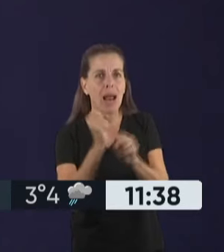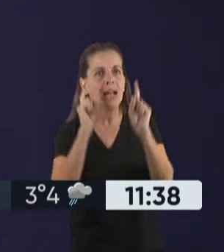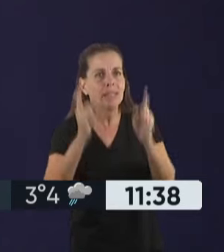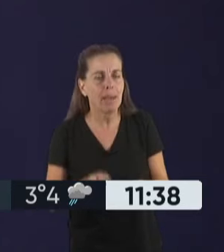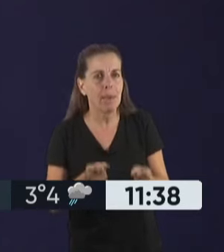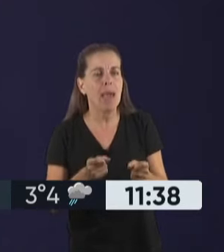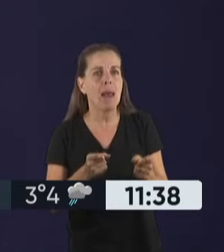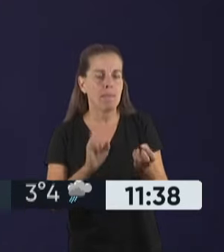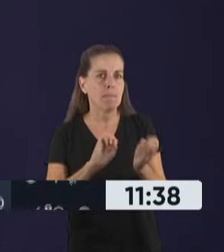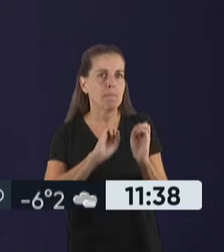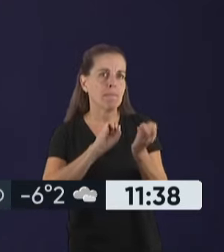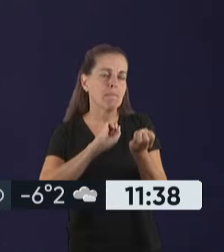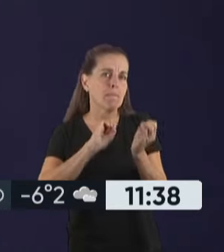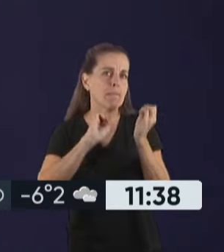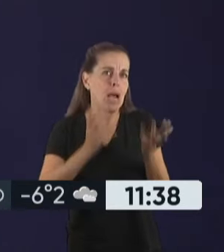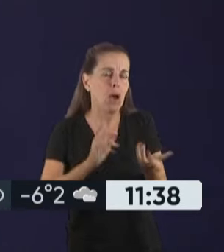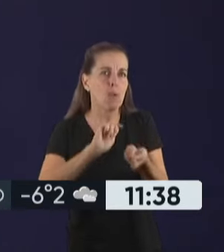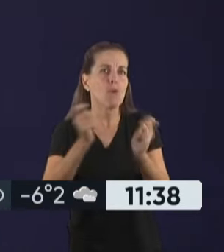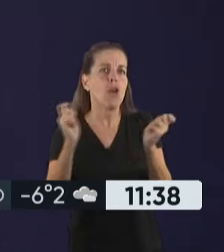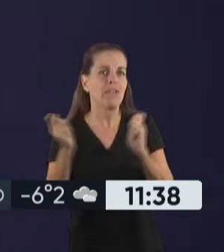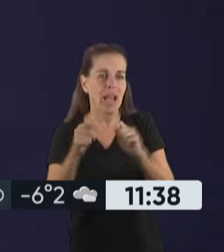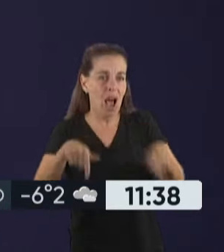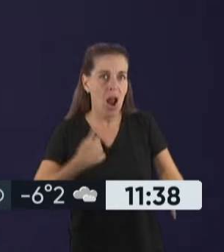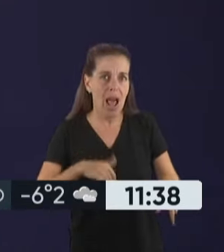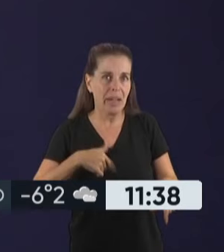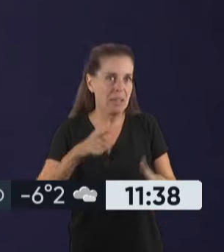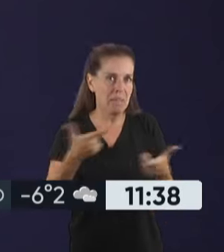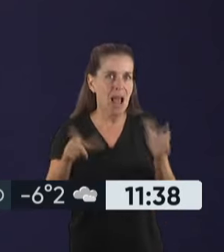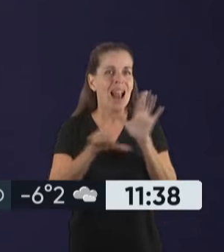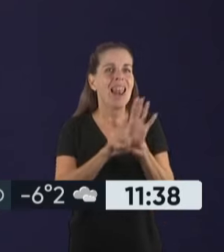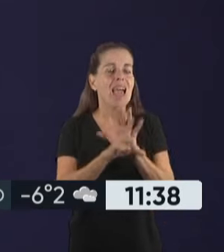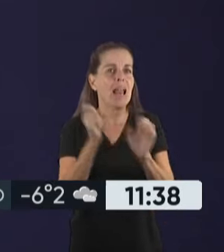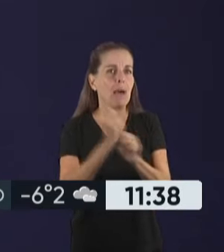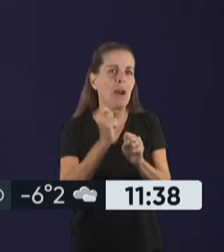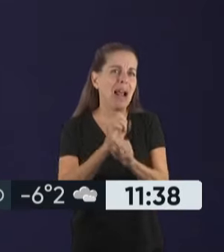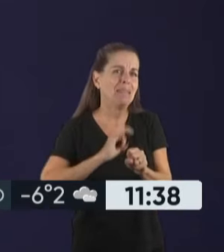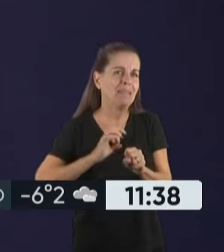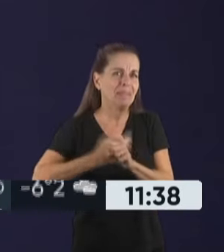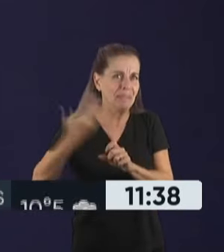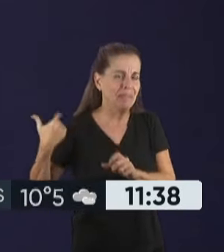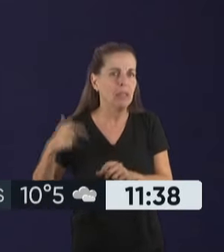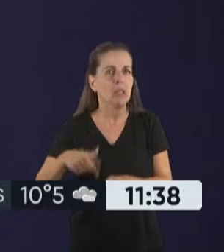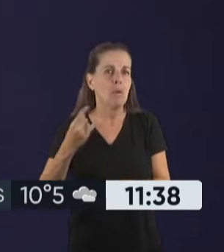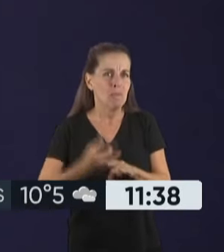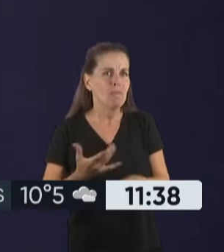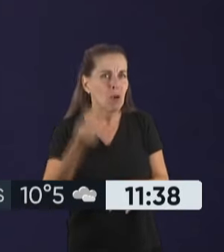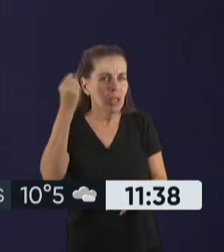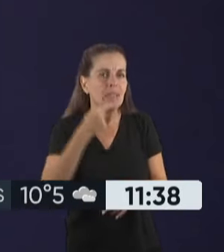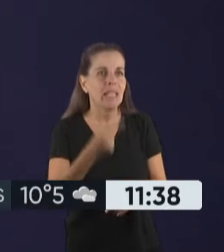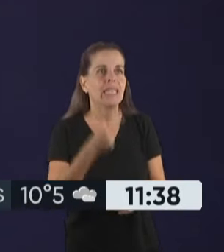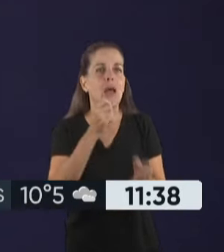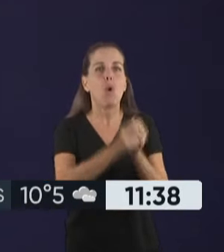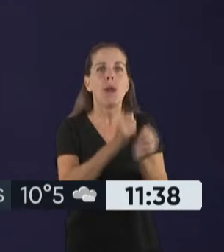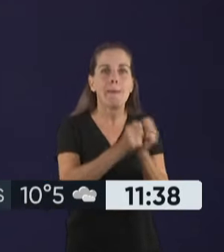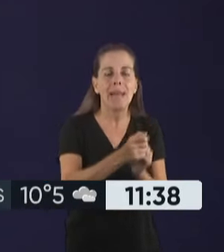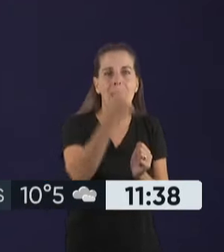moderna que en Argentina no la estás encontrando yo lo digo Siempre en Argentina muchas veces cuando uno contrata un empleado siente